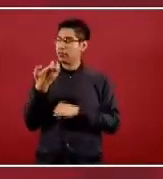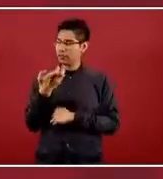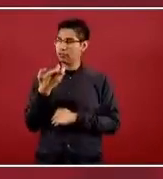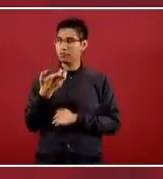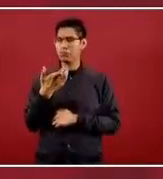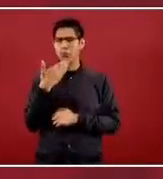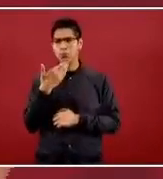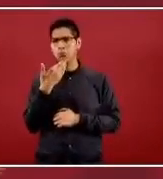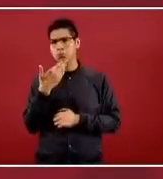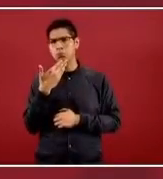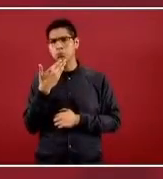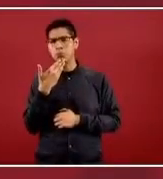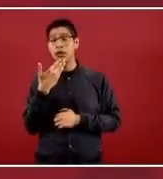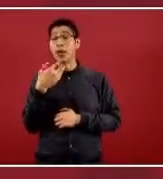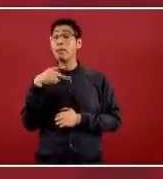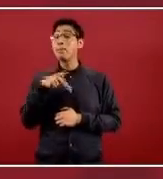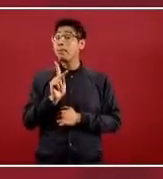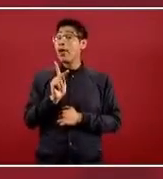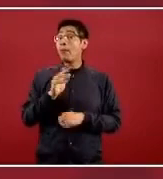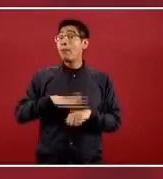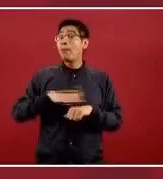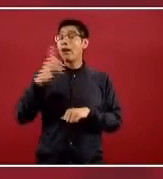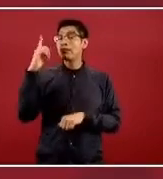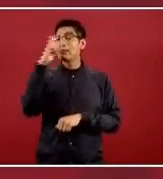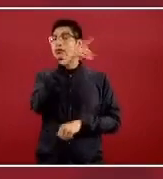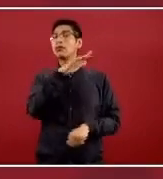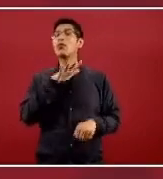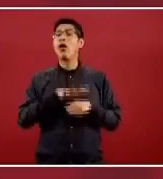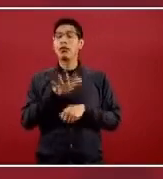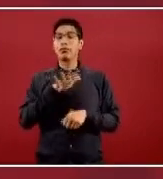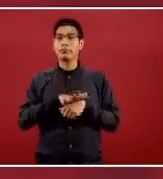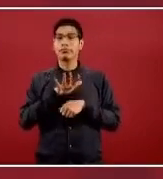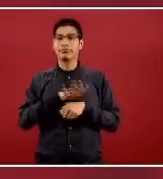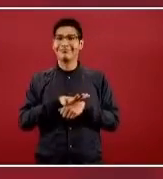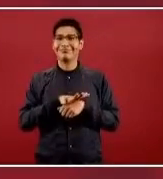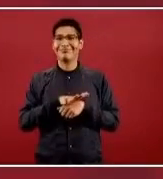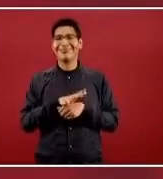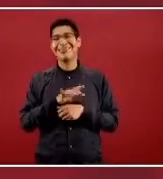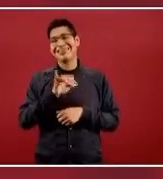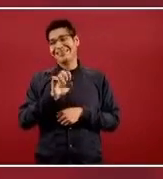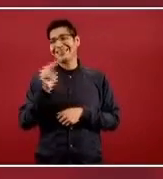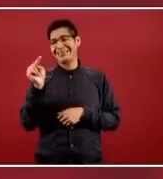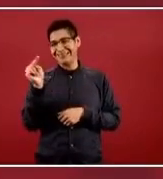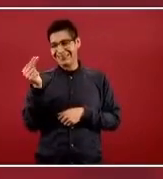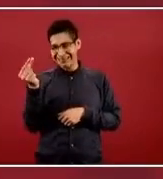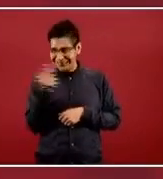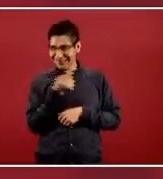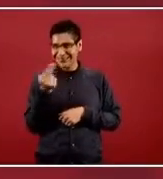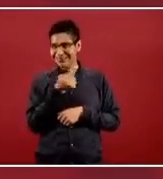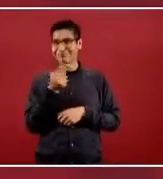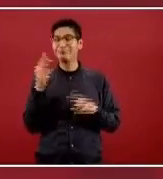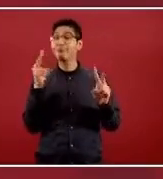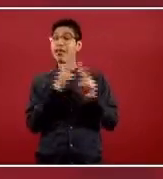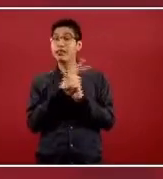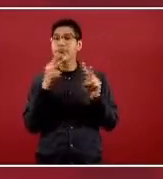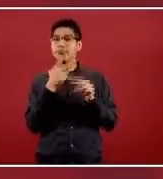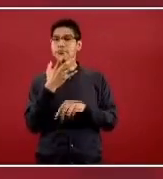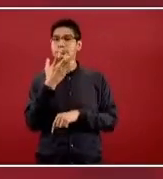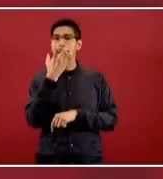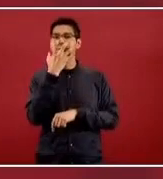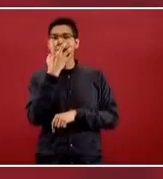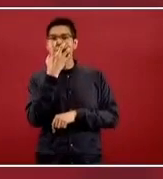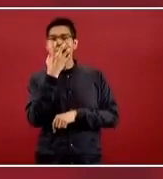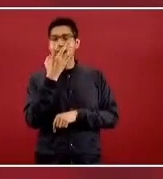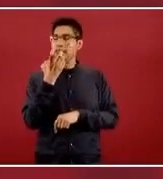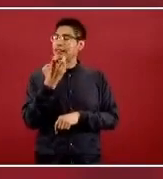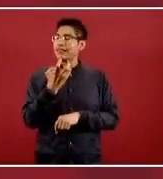Donde hemos tenido más dificultad, y también lo hemos compartido de manera clara, ha sido en los ventiladores. Este es un insumo restrictivo importante,